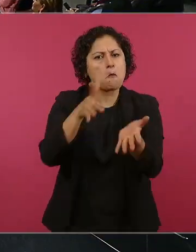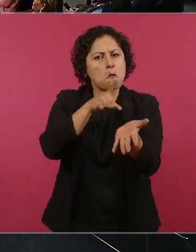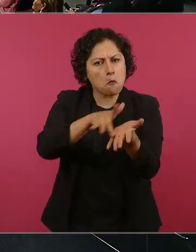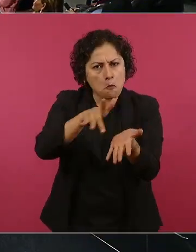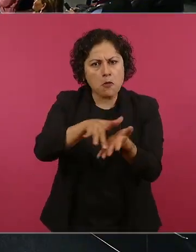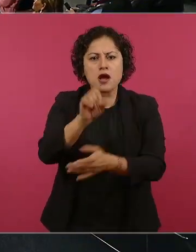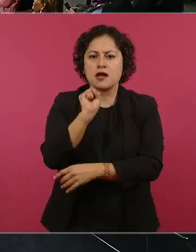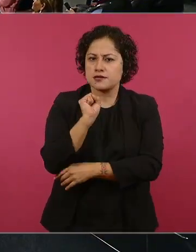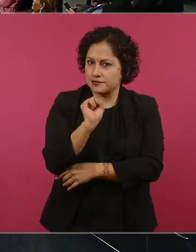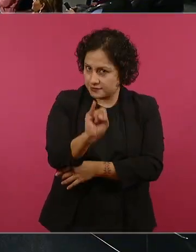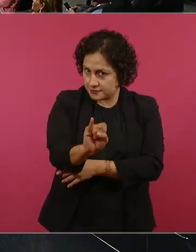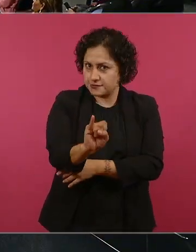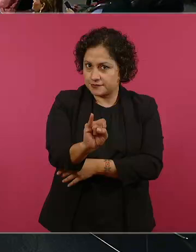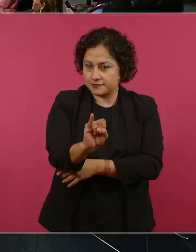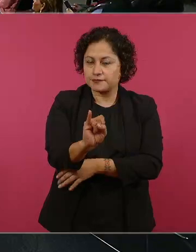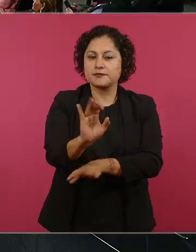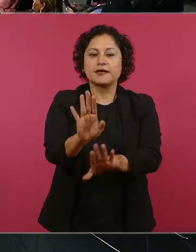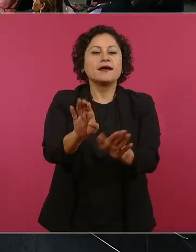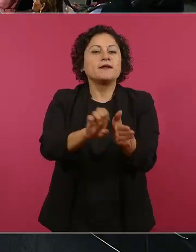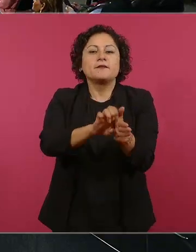Ahora generó mucha polémica